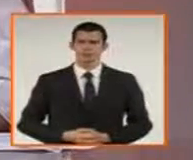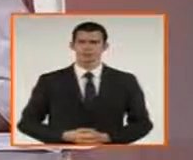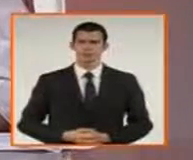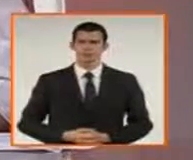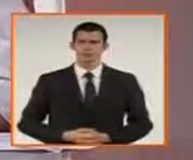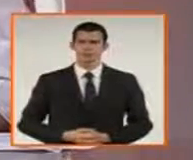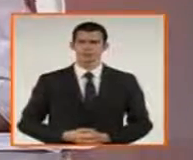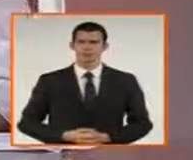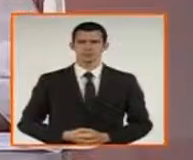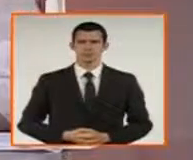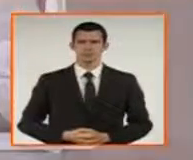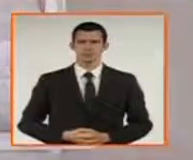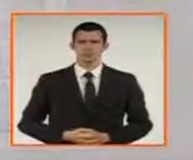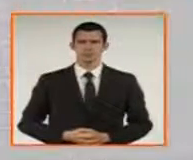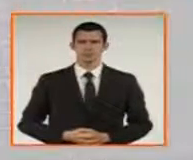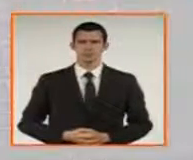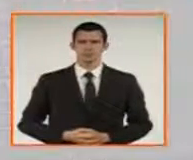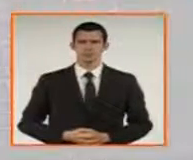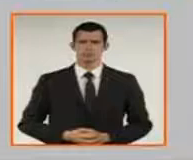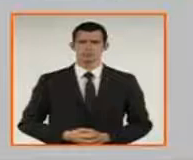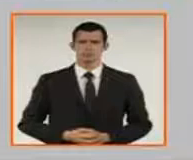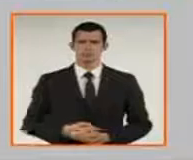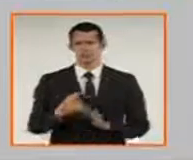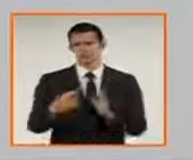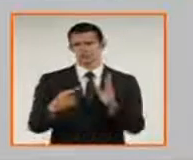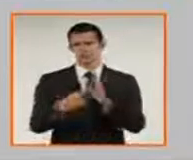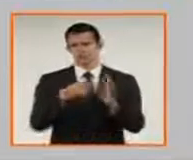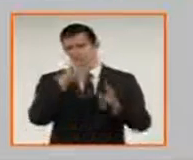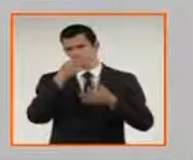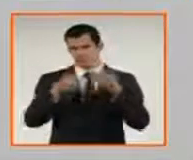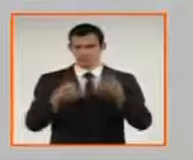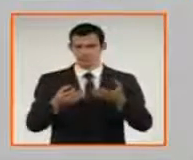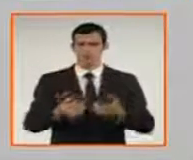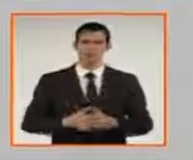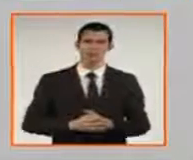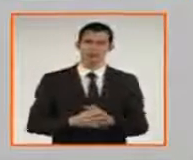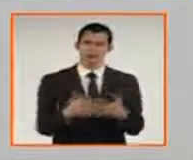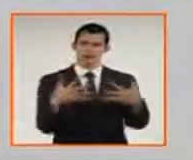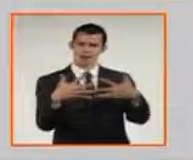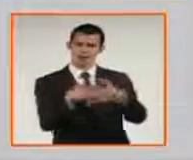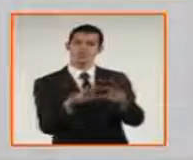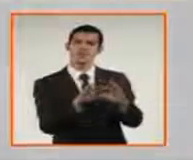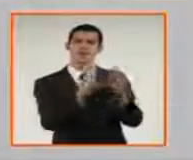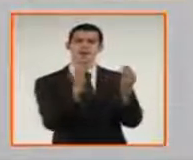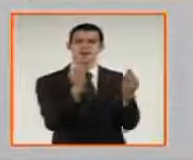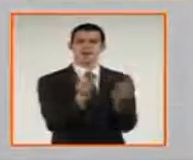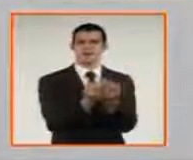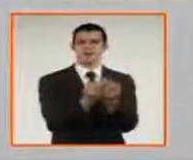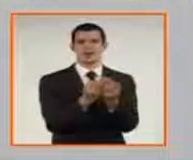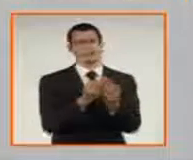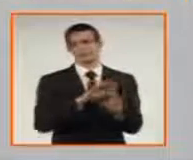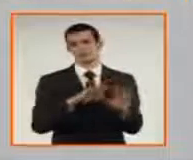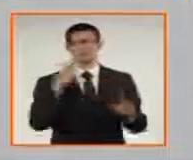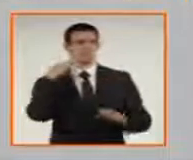perpetuo. Incluso cuando alguien de nuestra familia muere, no dejamos de ser sus parientes. Fueron nuestros